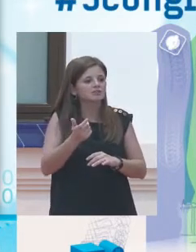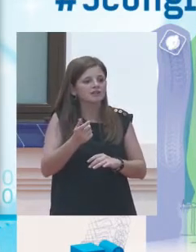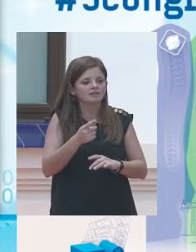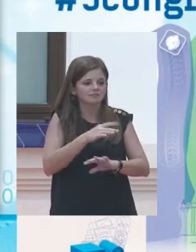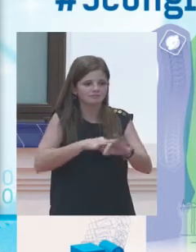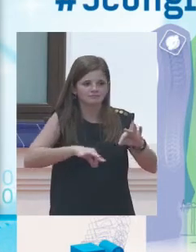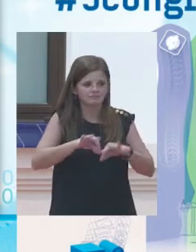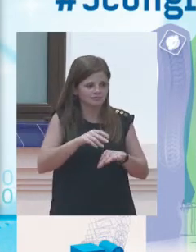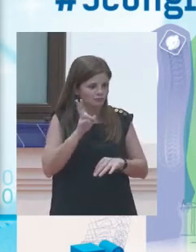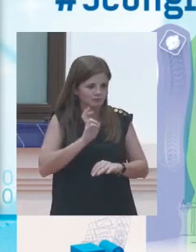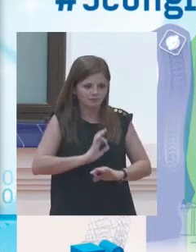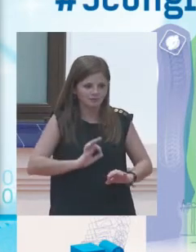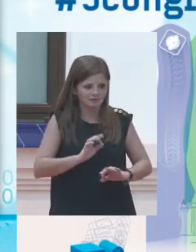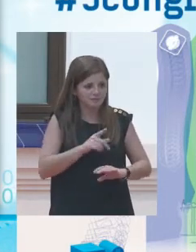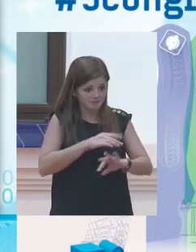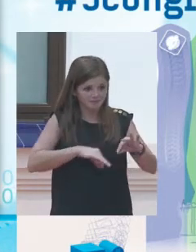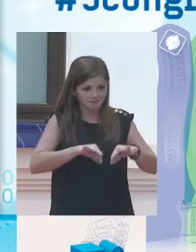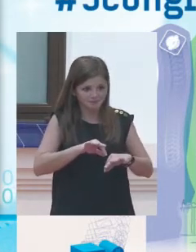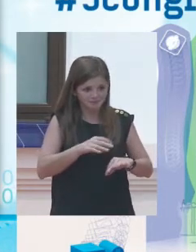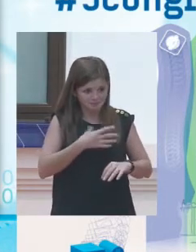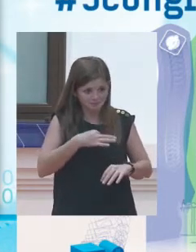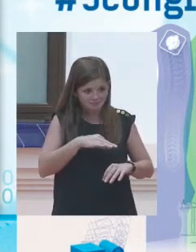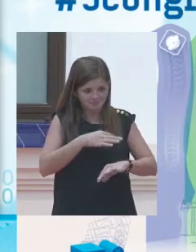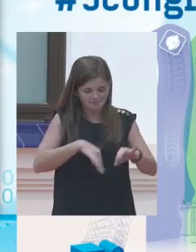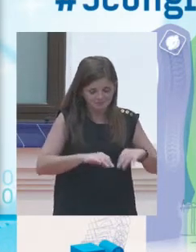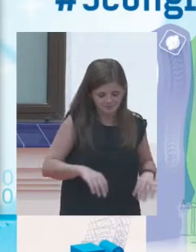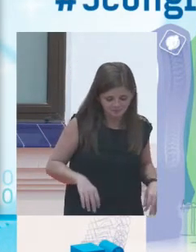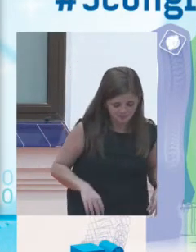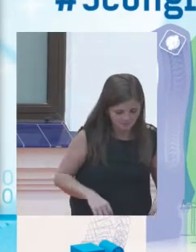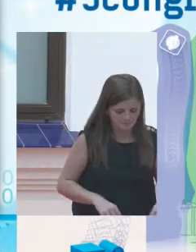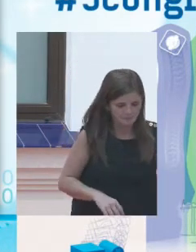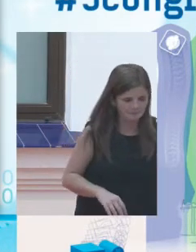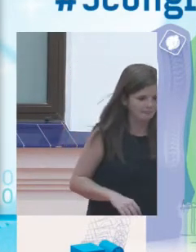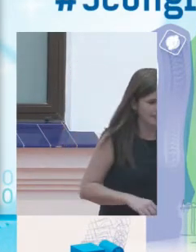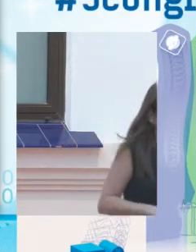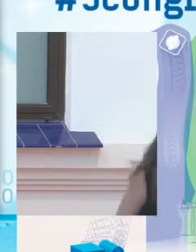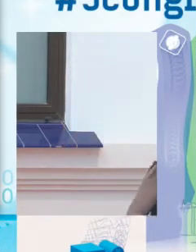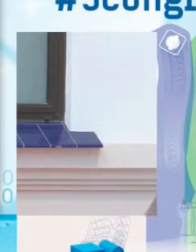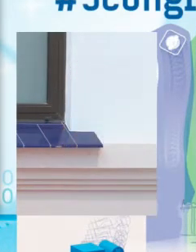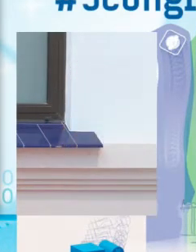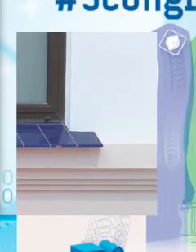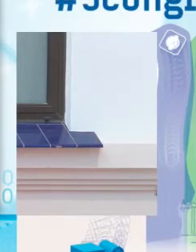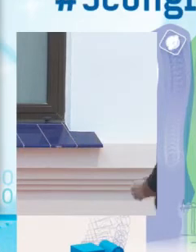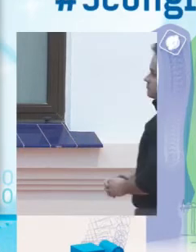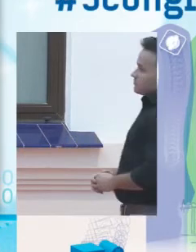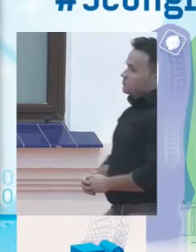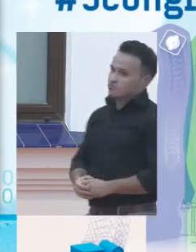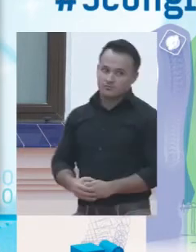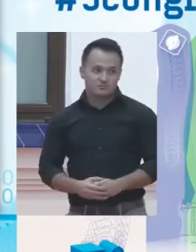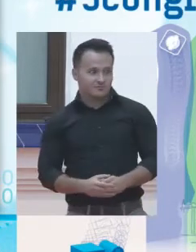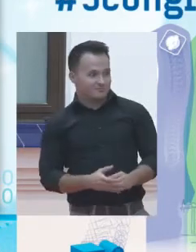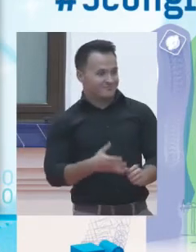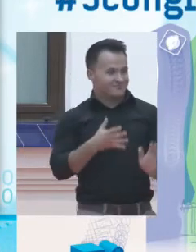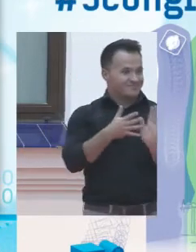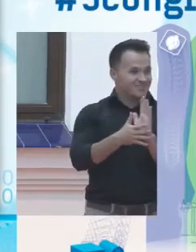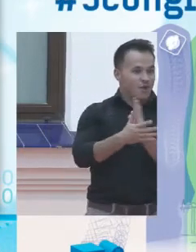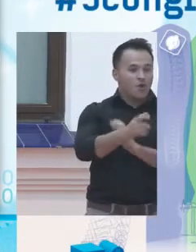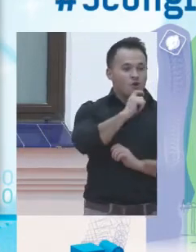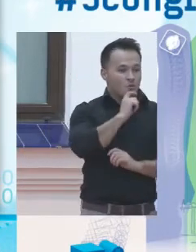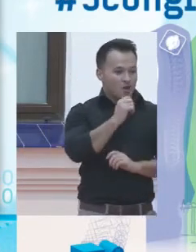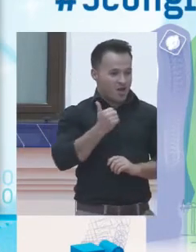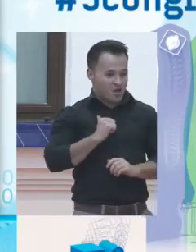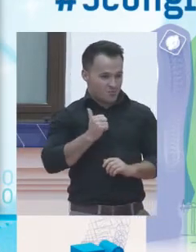grandes discapacitados. Y voy a intentar explicaros cómo hemos ido aprovechando la tecnología y la evolución tecnológica para